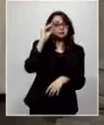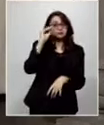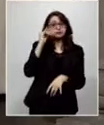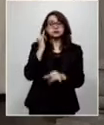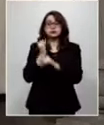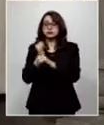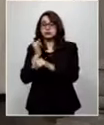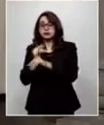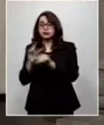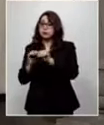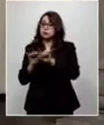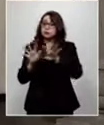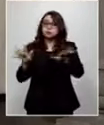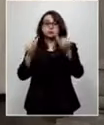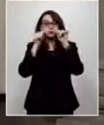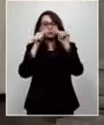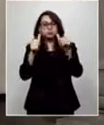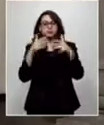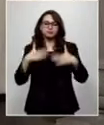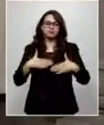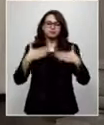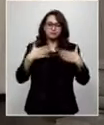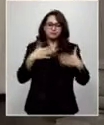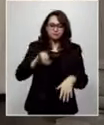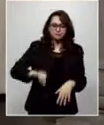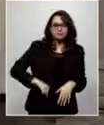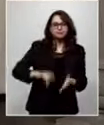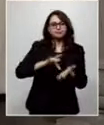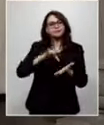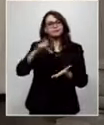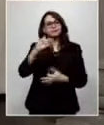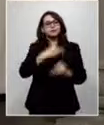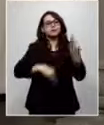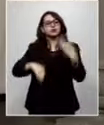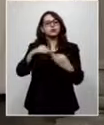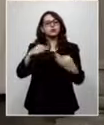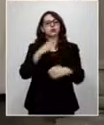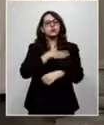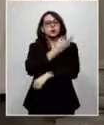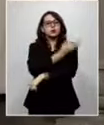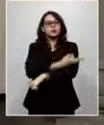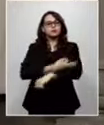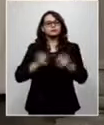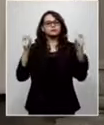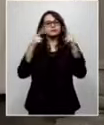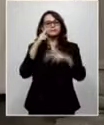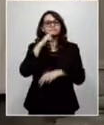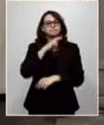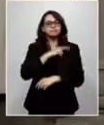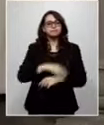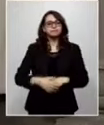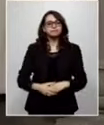su confianza e interés. Que tengan todas y todos excelente tarde. Hasta pronto.